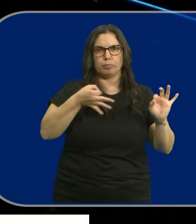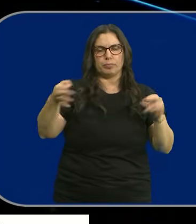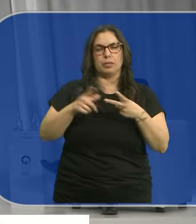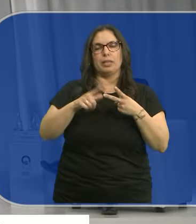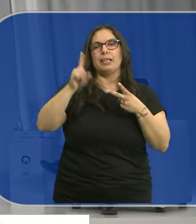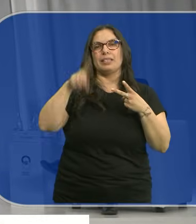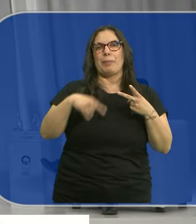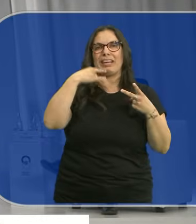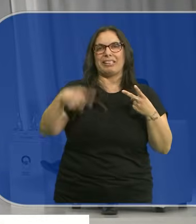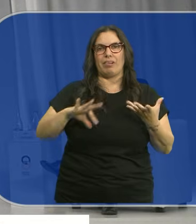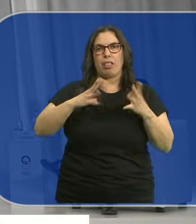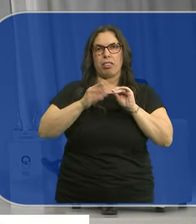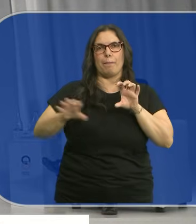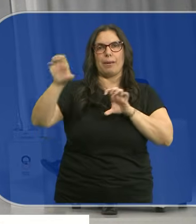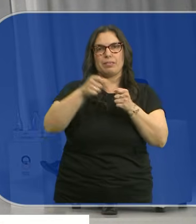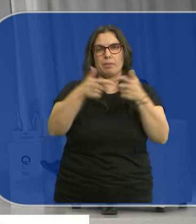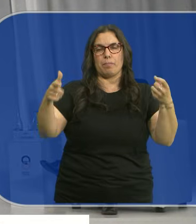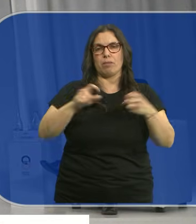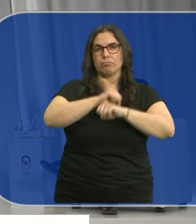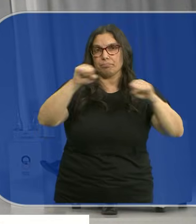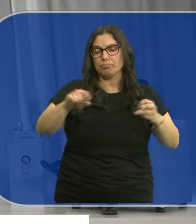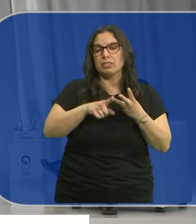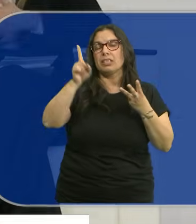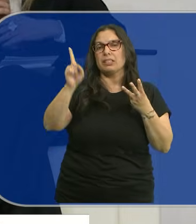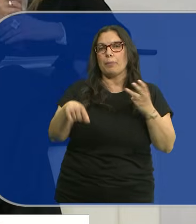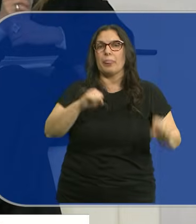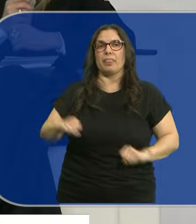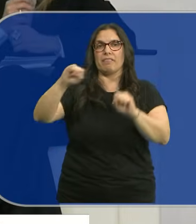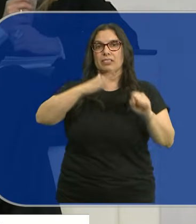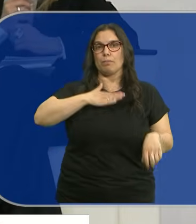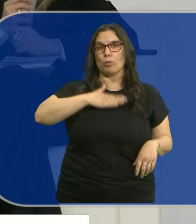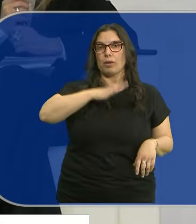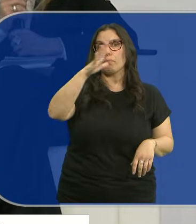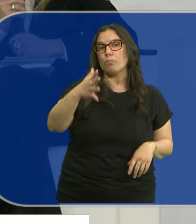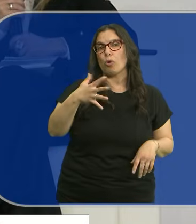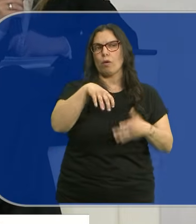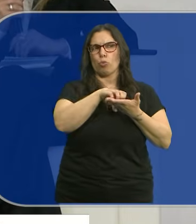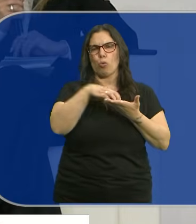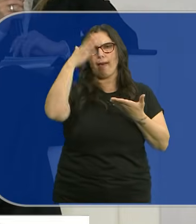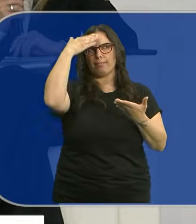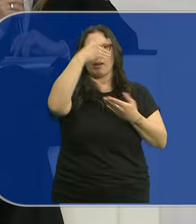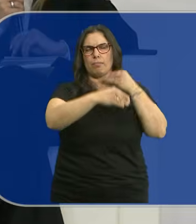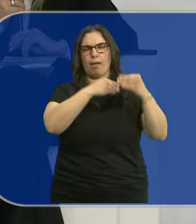electrificación de los 27 y en construir una defensa propia ante la falta de certezas con Donald Trump.